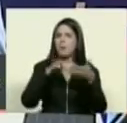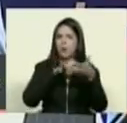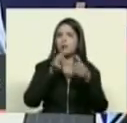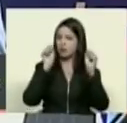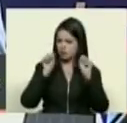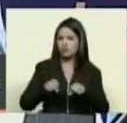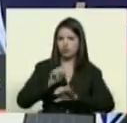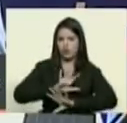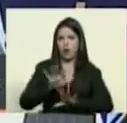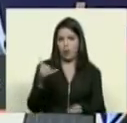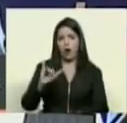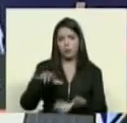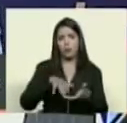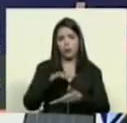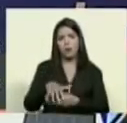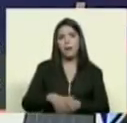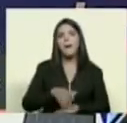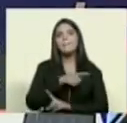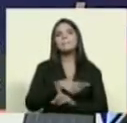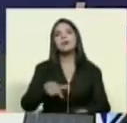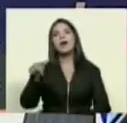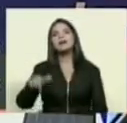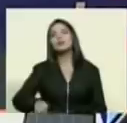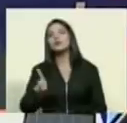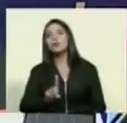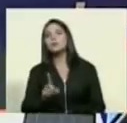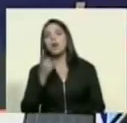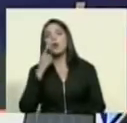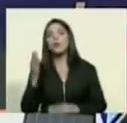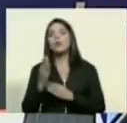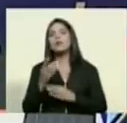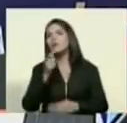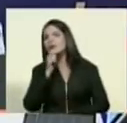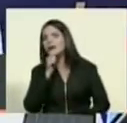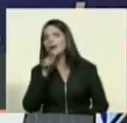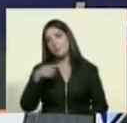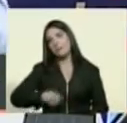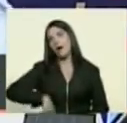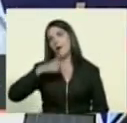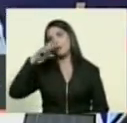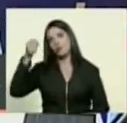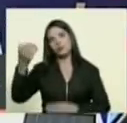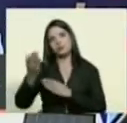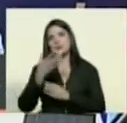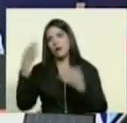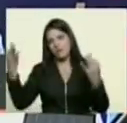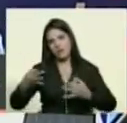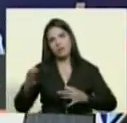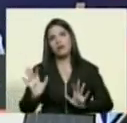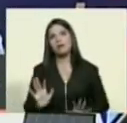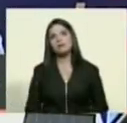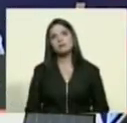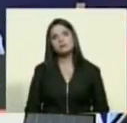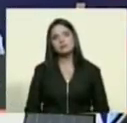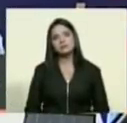que hay problemas. Pero aquí no hay nadie que me esté cuidando y protegiendo más que Nicolás Maduro. Eso es verdad también, eso es una verdad objetiva.